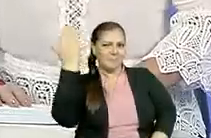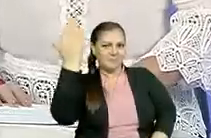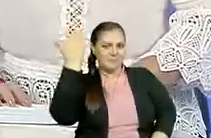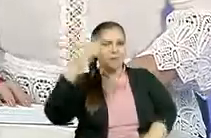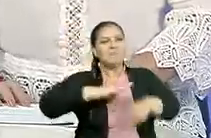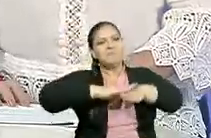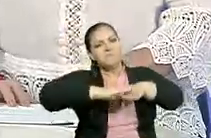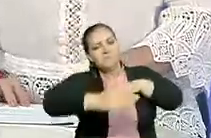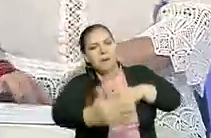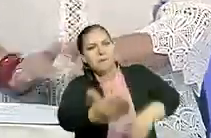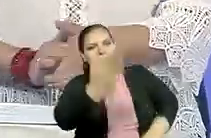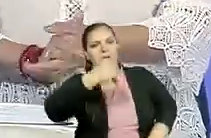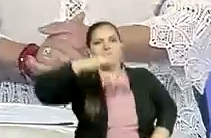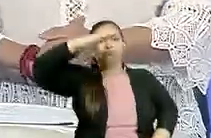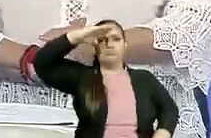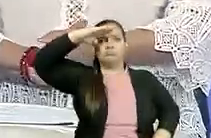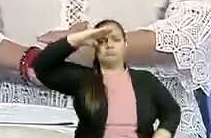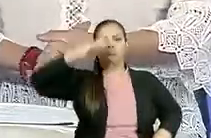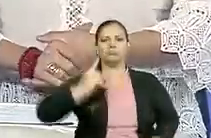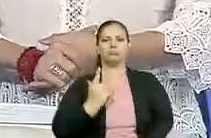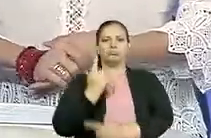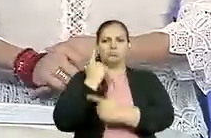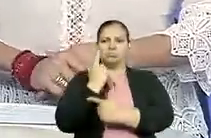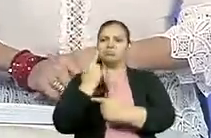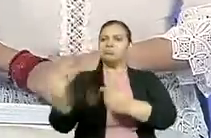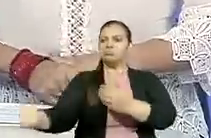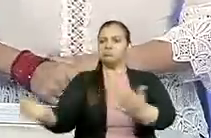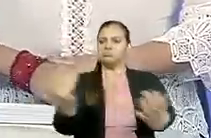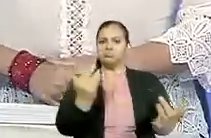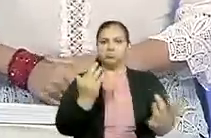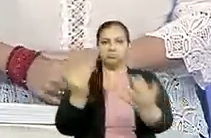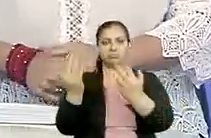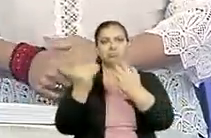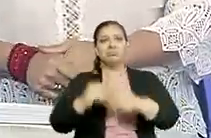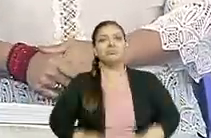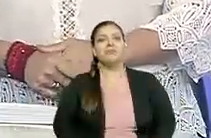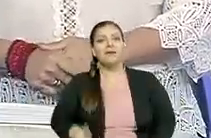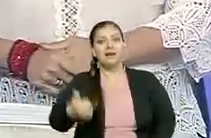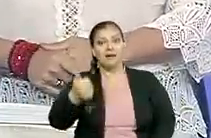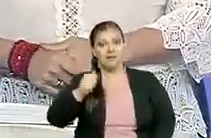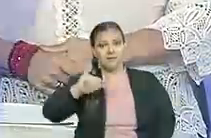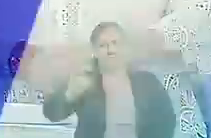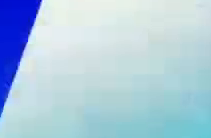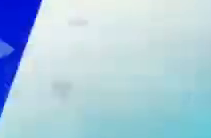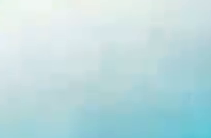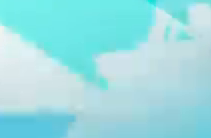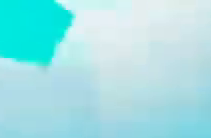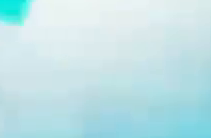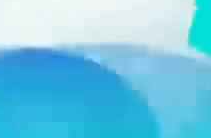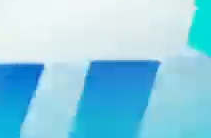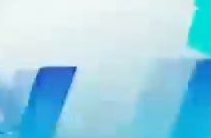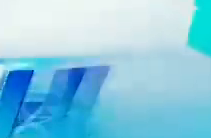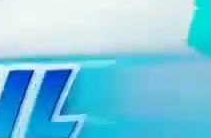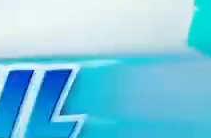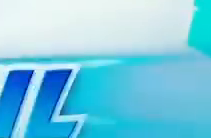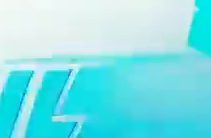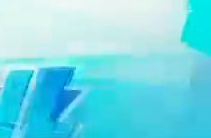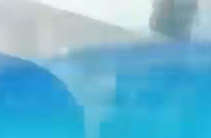Guayaquil, así como de la Armada Nacional. Este jueves se realizó el ensayo de este evento cívico y